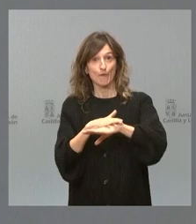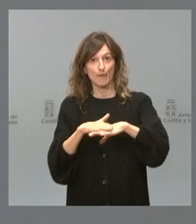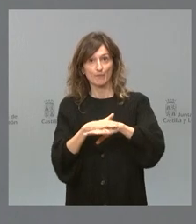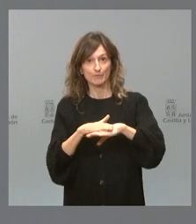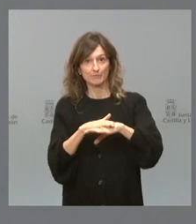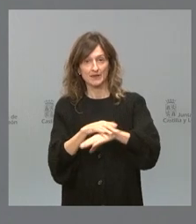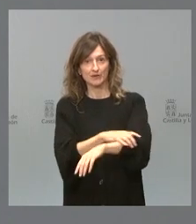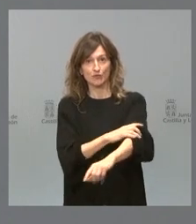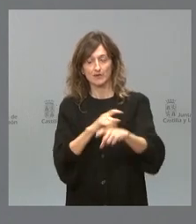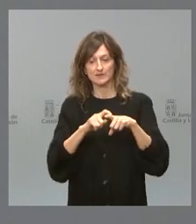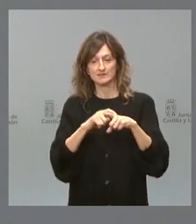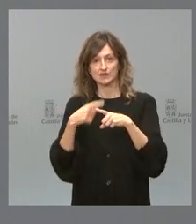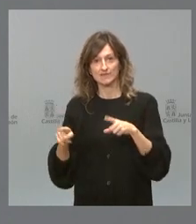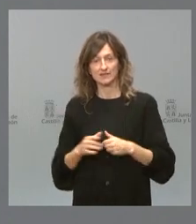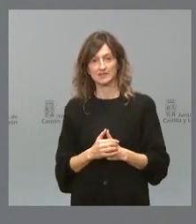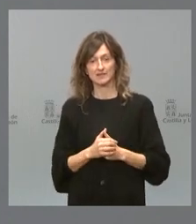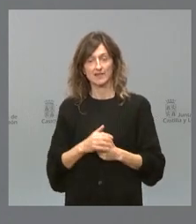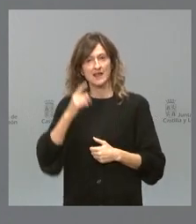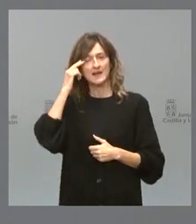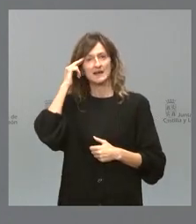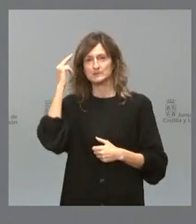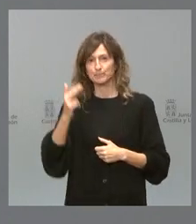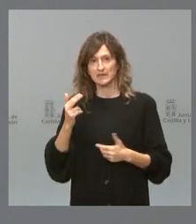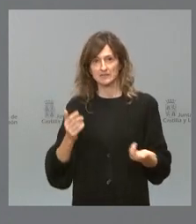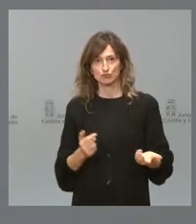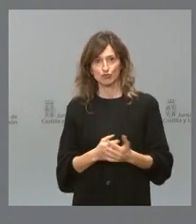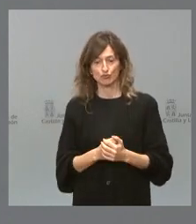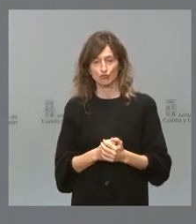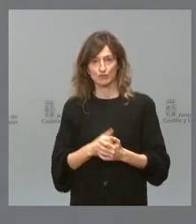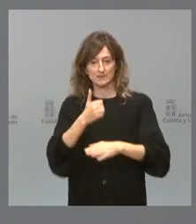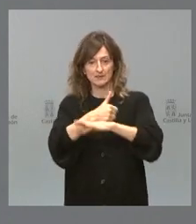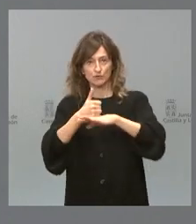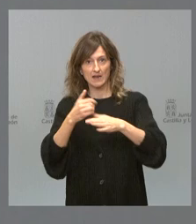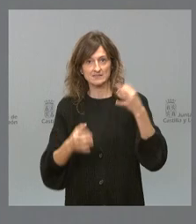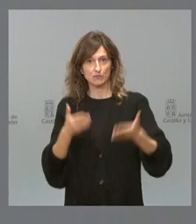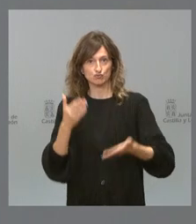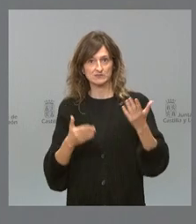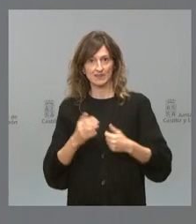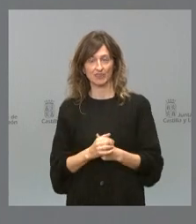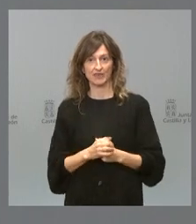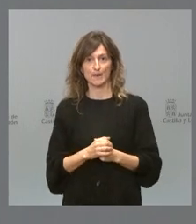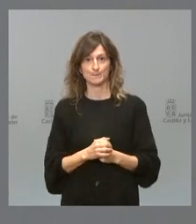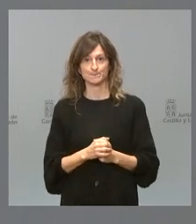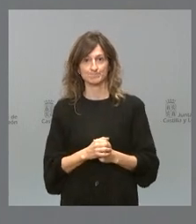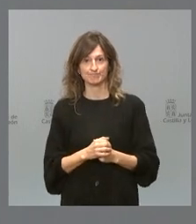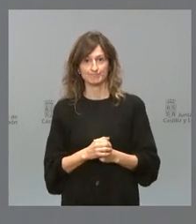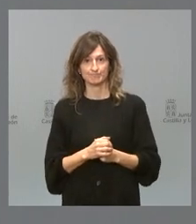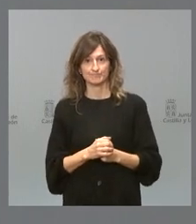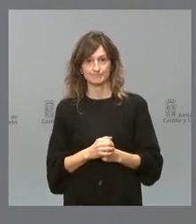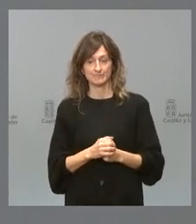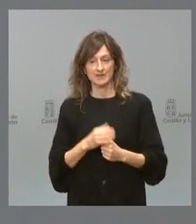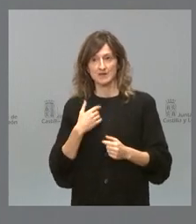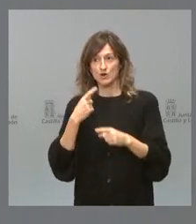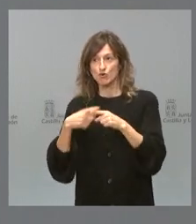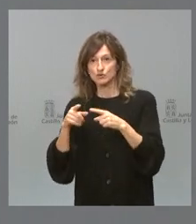sé que no se estila hoy en día en España pero que es respetuoso con los tribunales de Justicia que no se